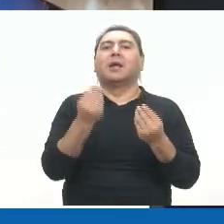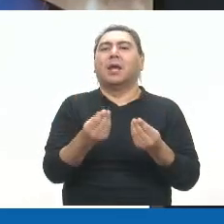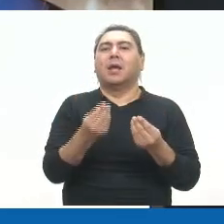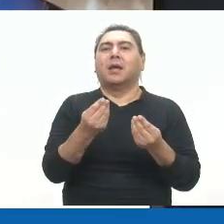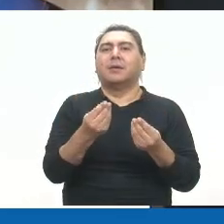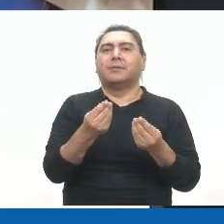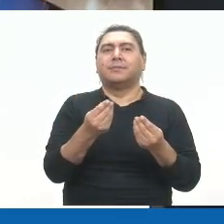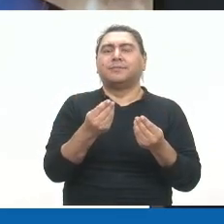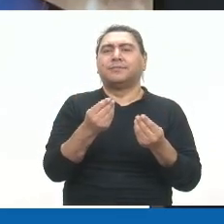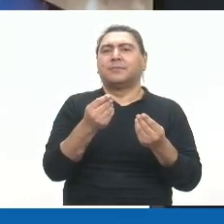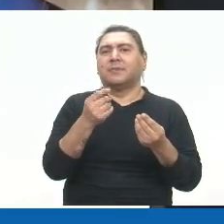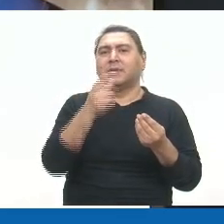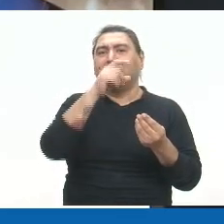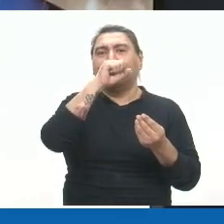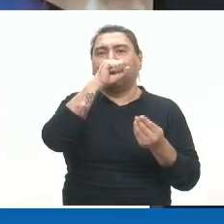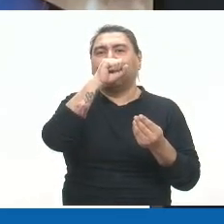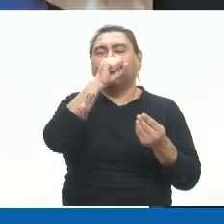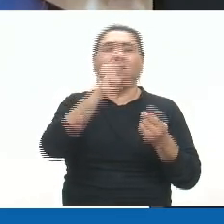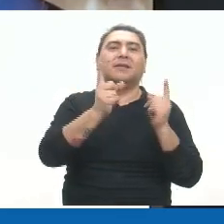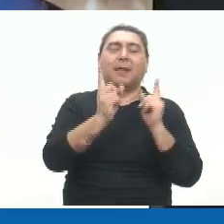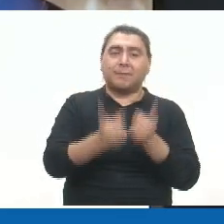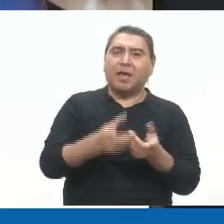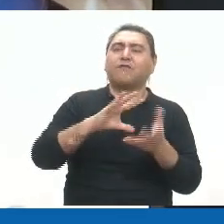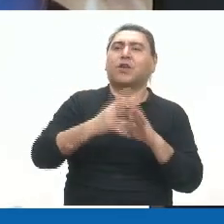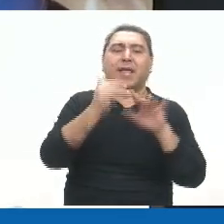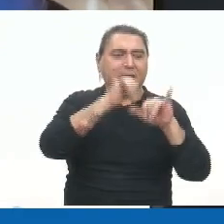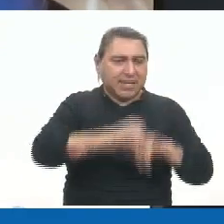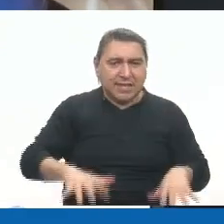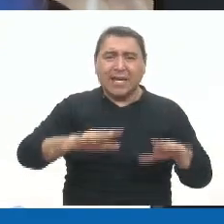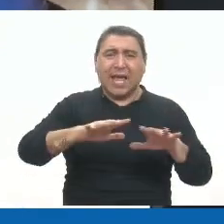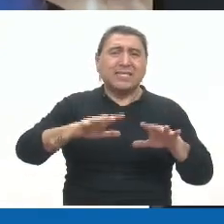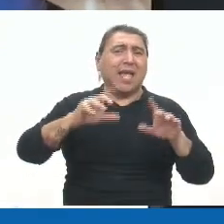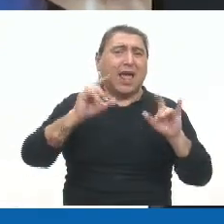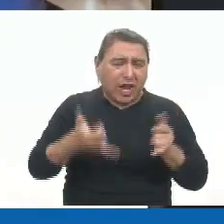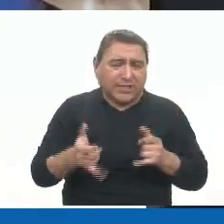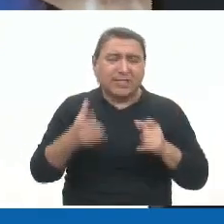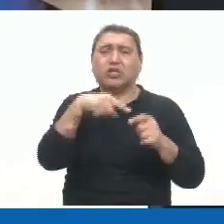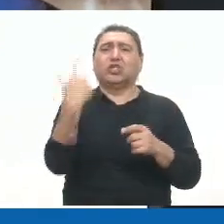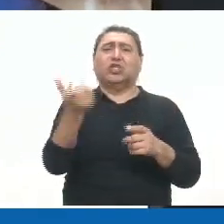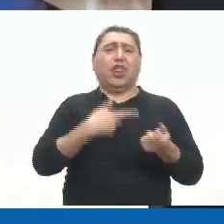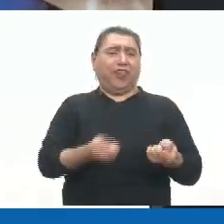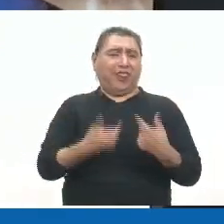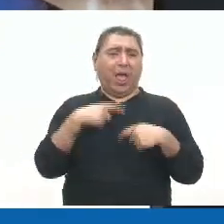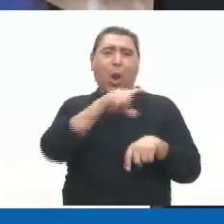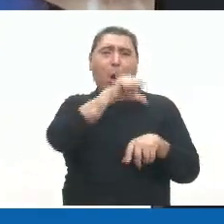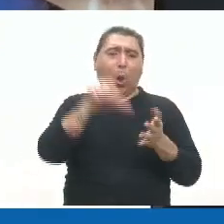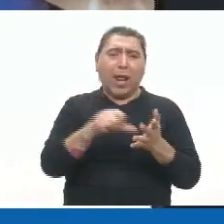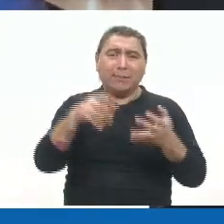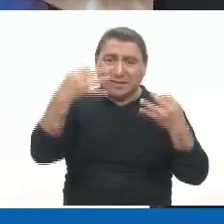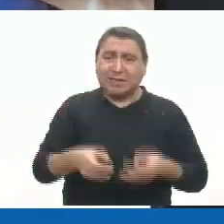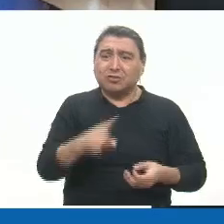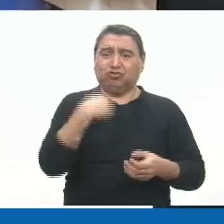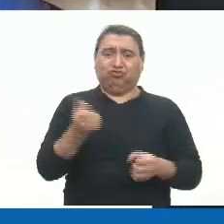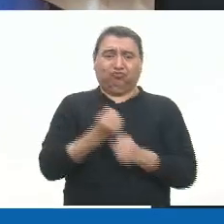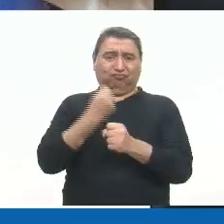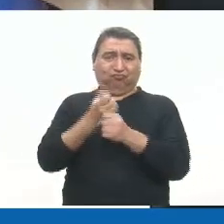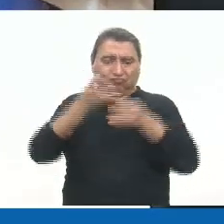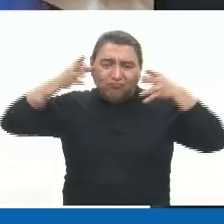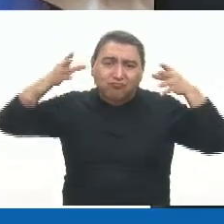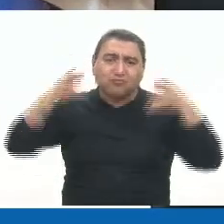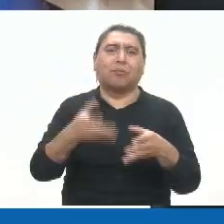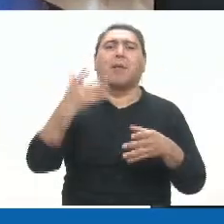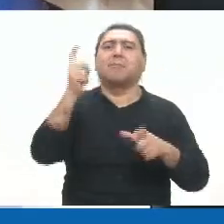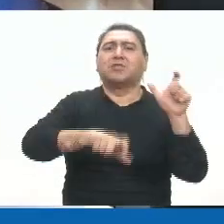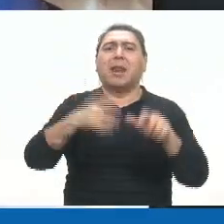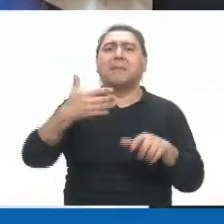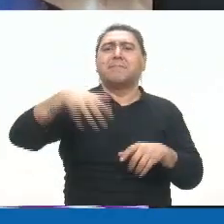para conformar la bicameral de niñez adolescencia cuándo nos van a dar el lugar para trabajar sobre todo por los más